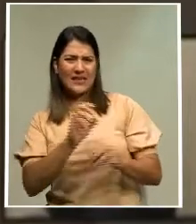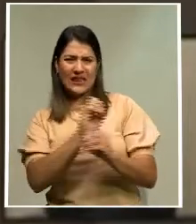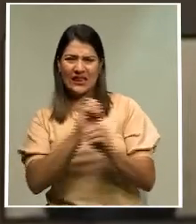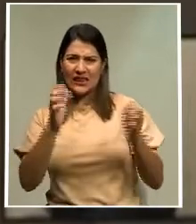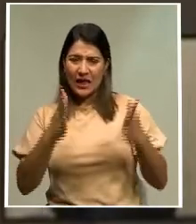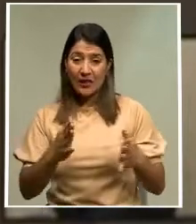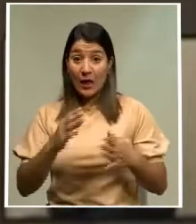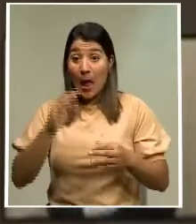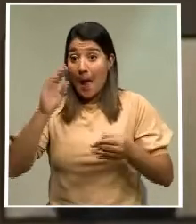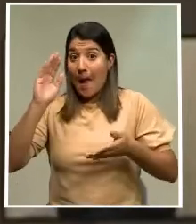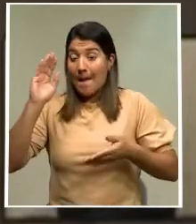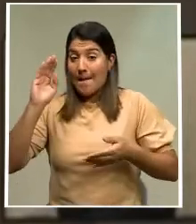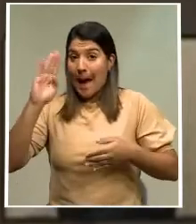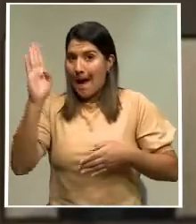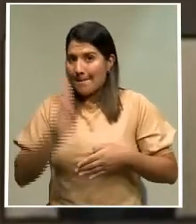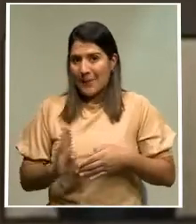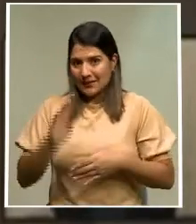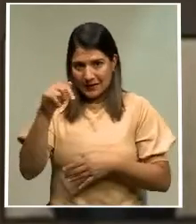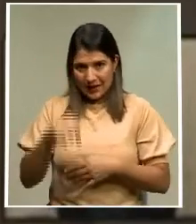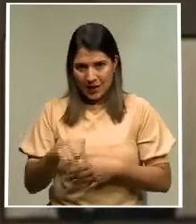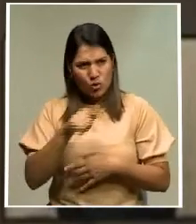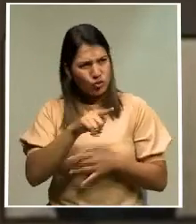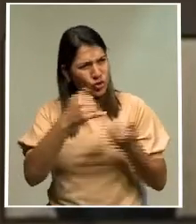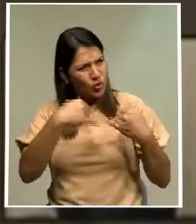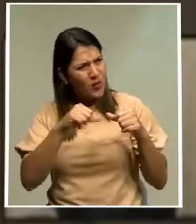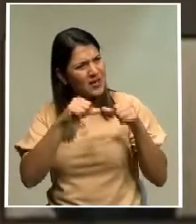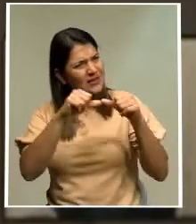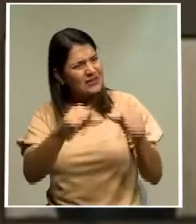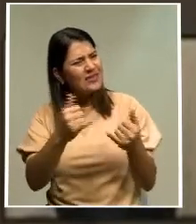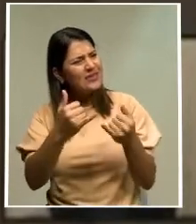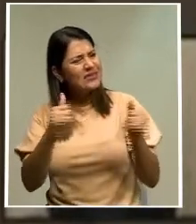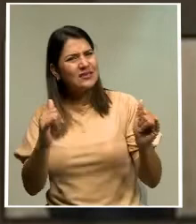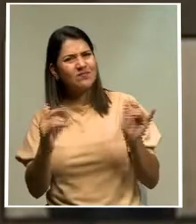plenario. Usted sigue desconectado.